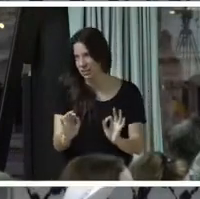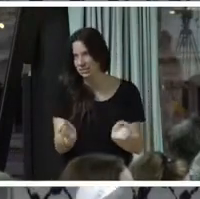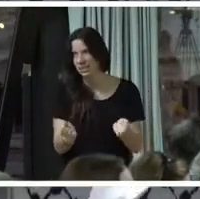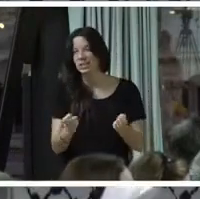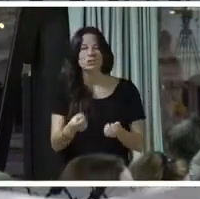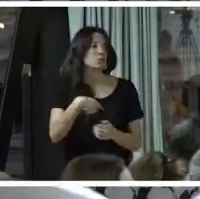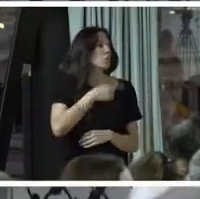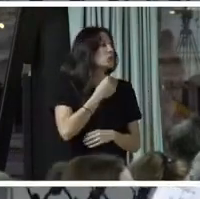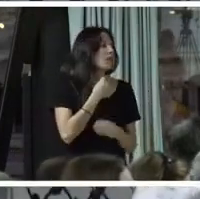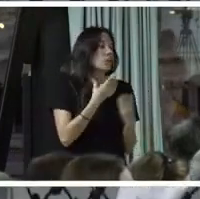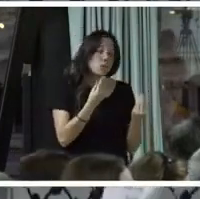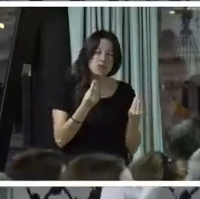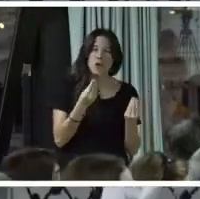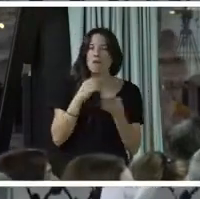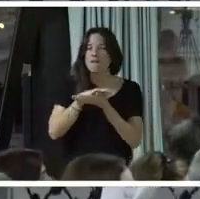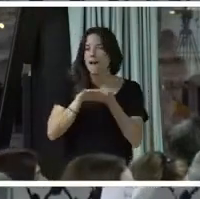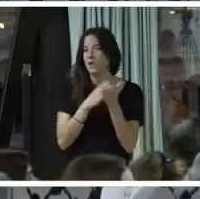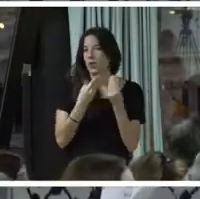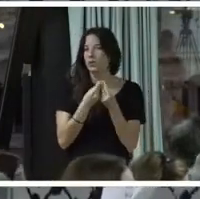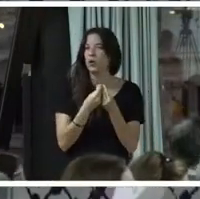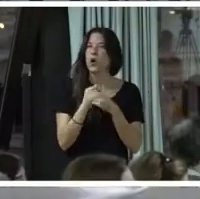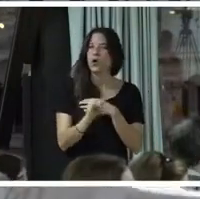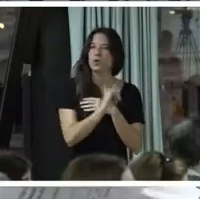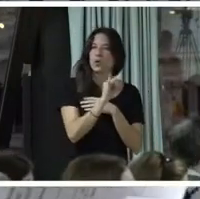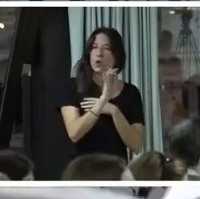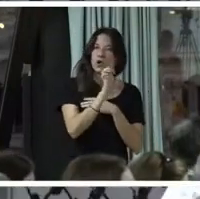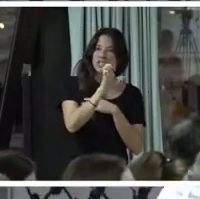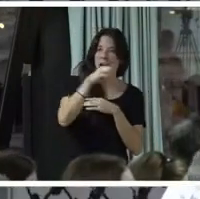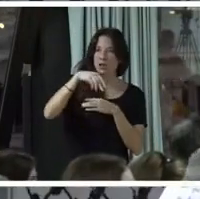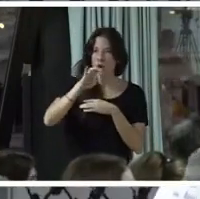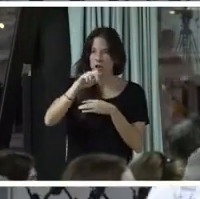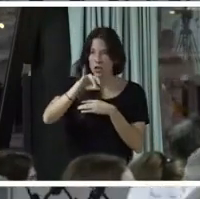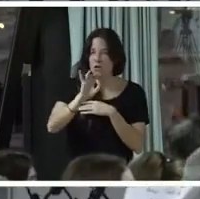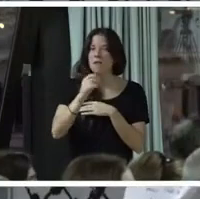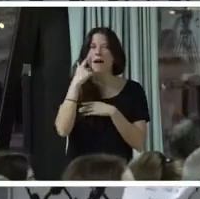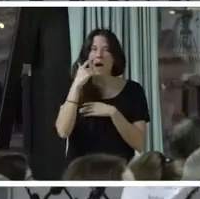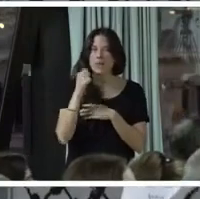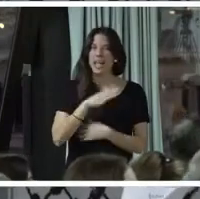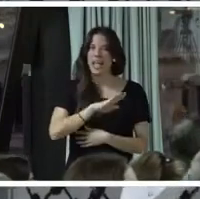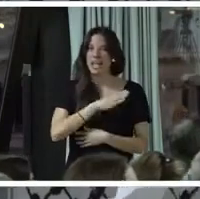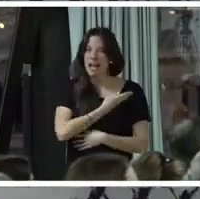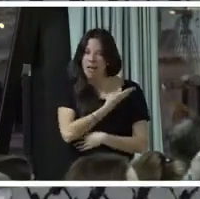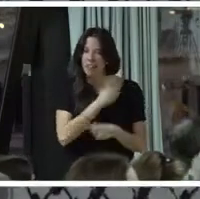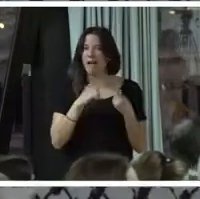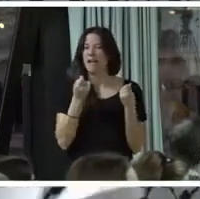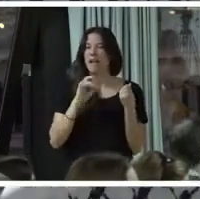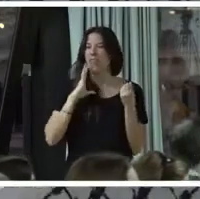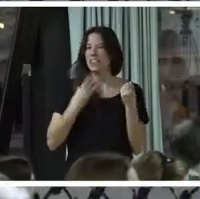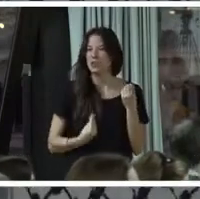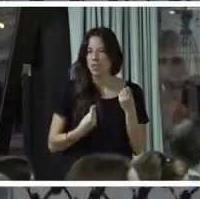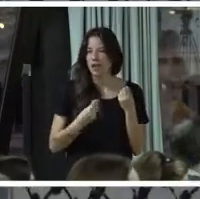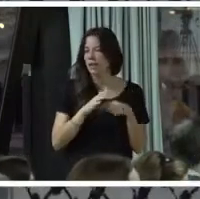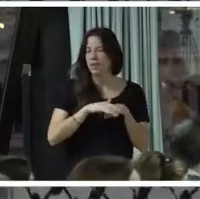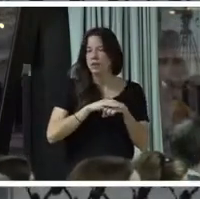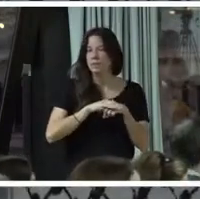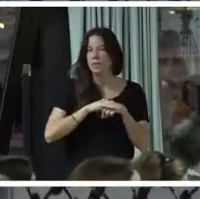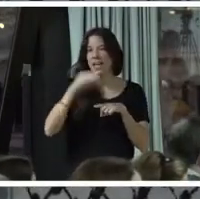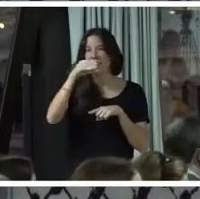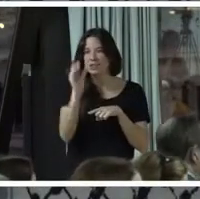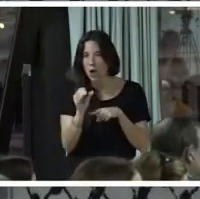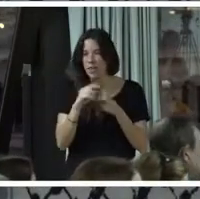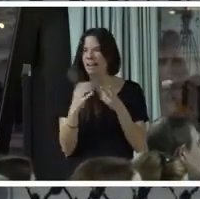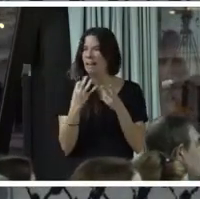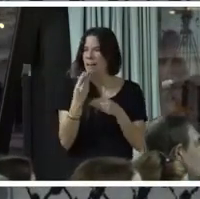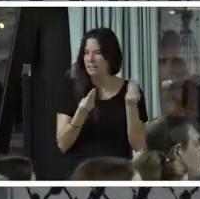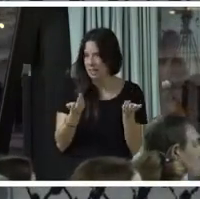mucho conversar con con José Antonio en torno a qué es lo que está pasando en en gaz en cis Jordania en qué condiciones está trabajando a los